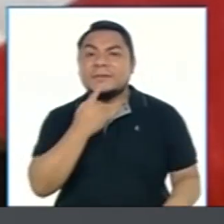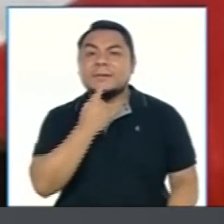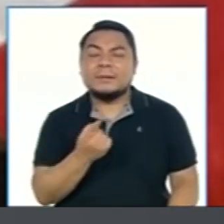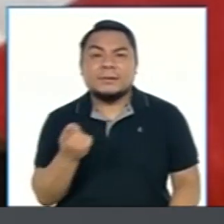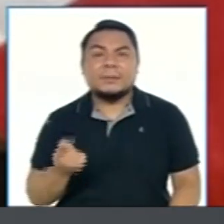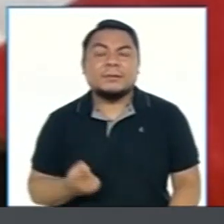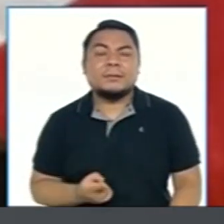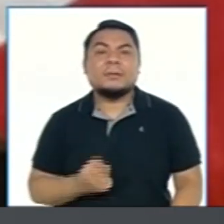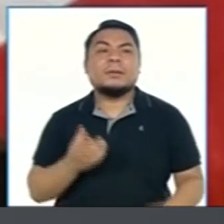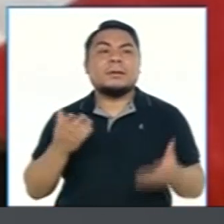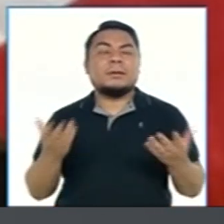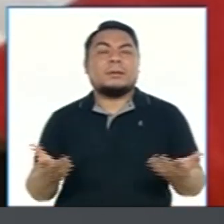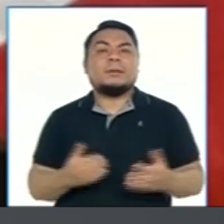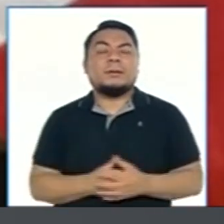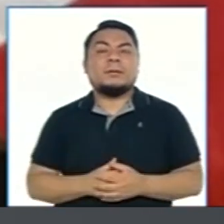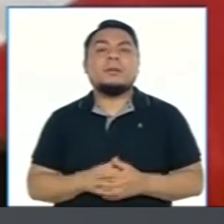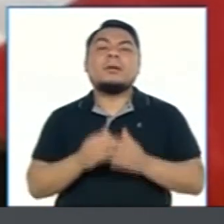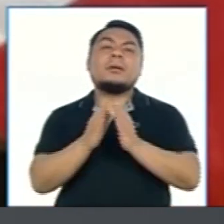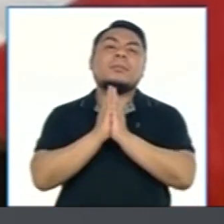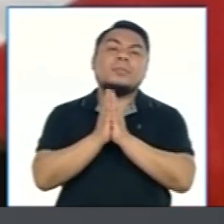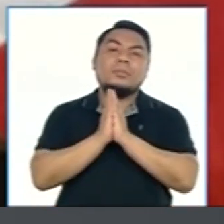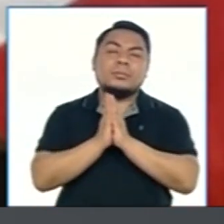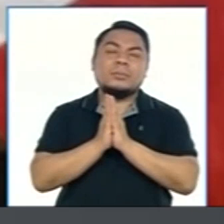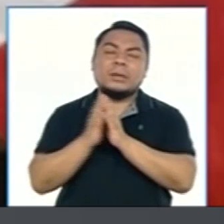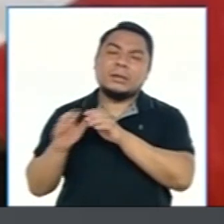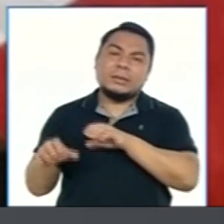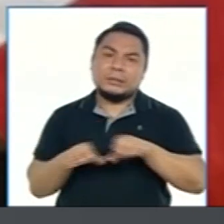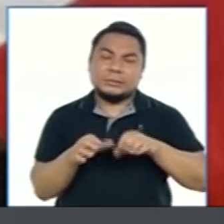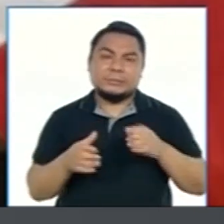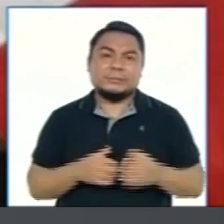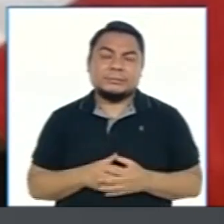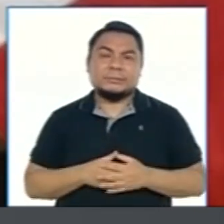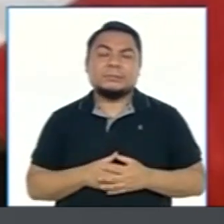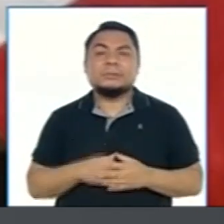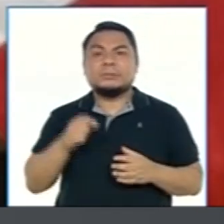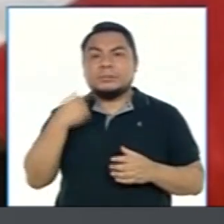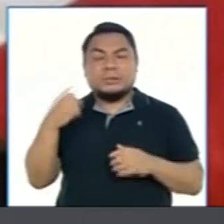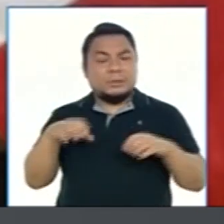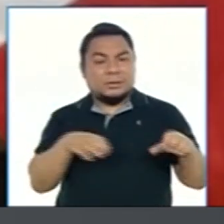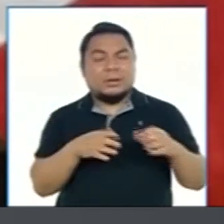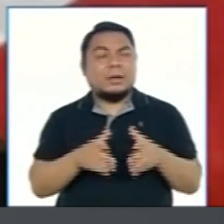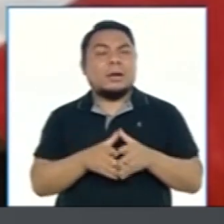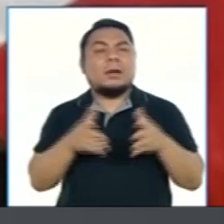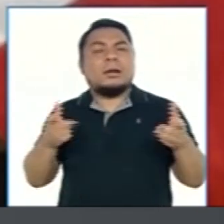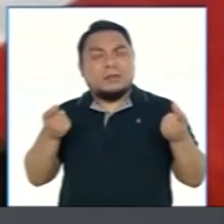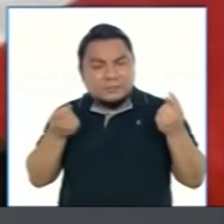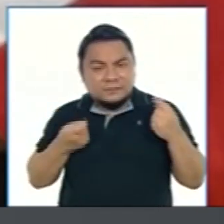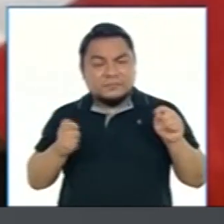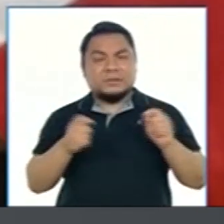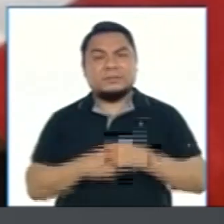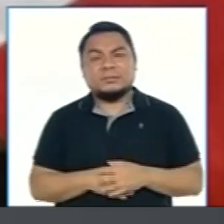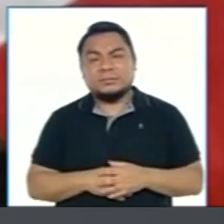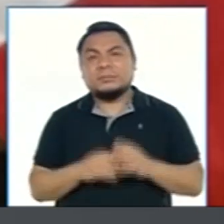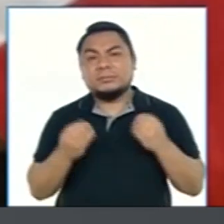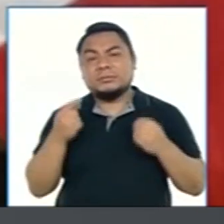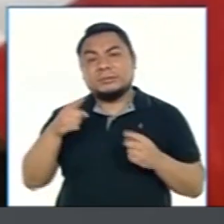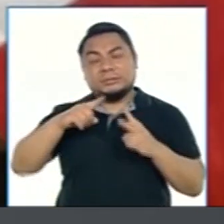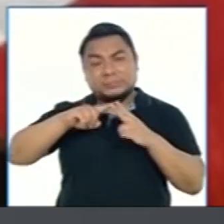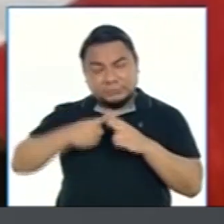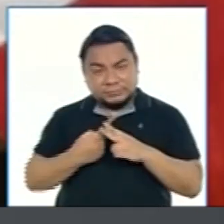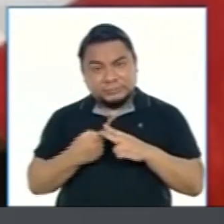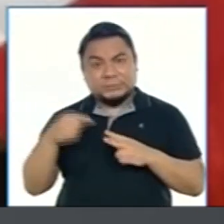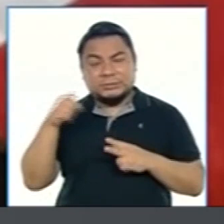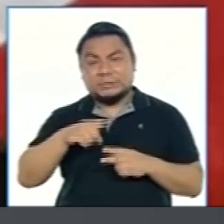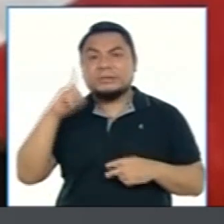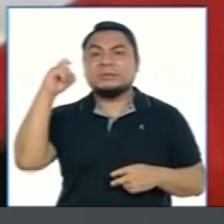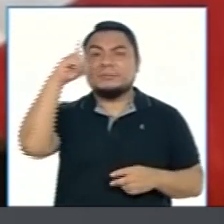decían de que por favor cumplamos, y estamos haciendo un gran esfuerzo. Porque a pesar de las